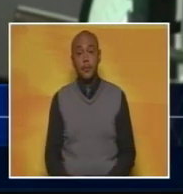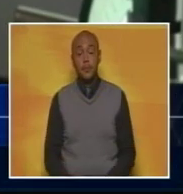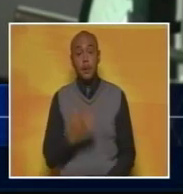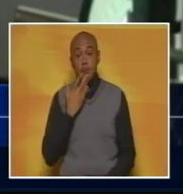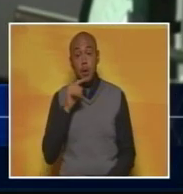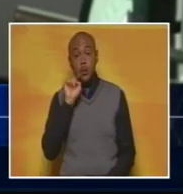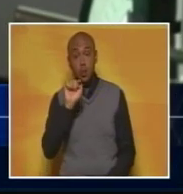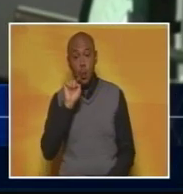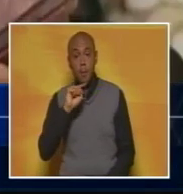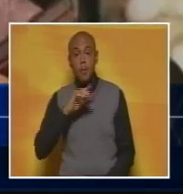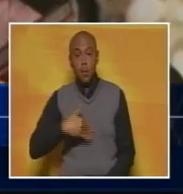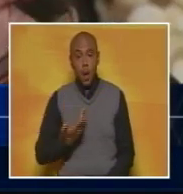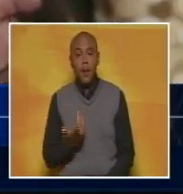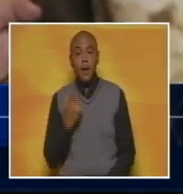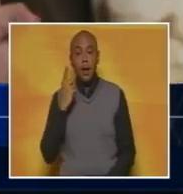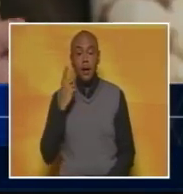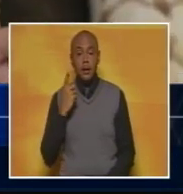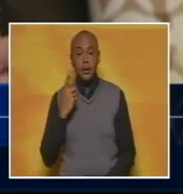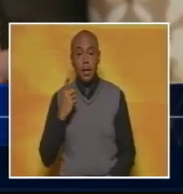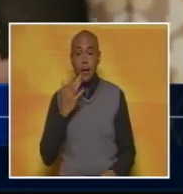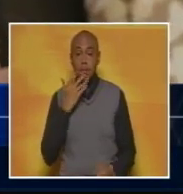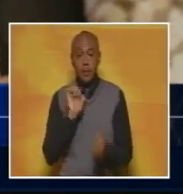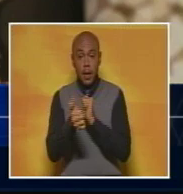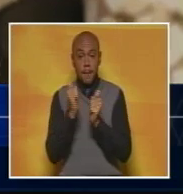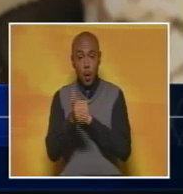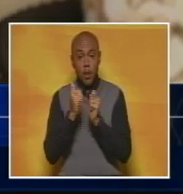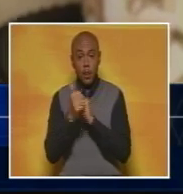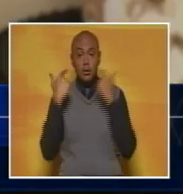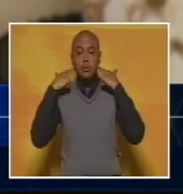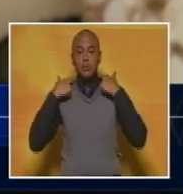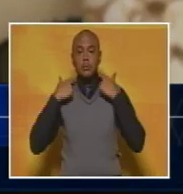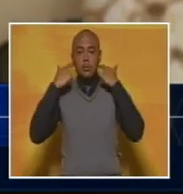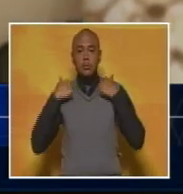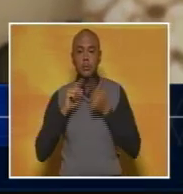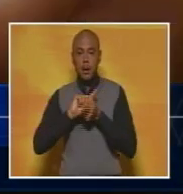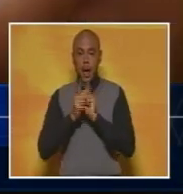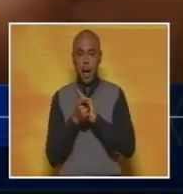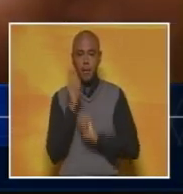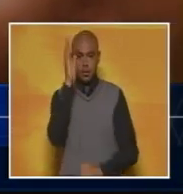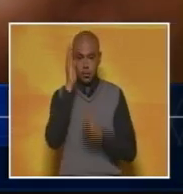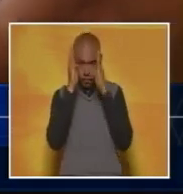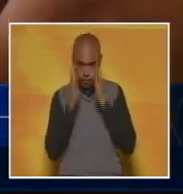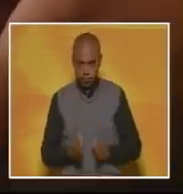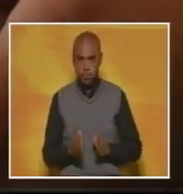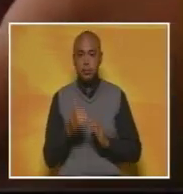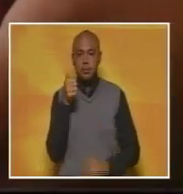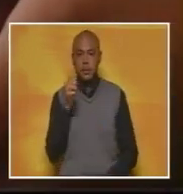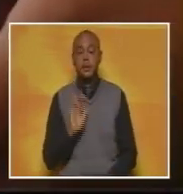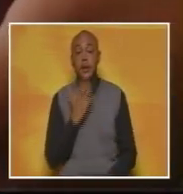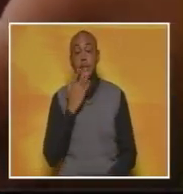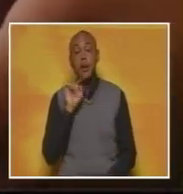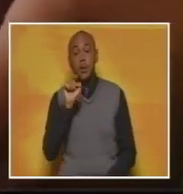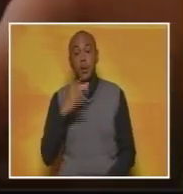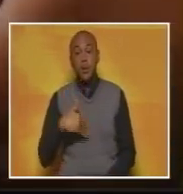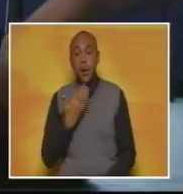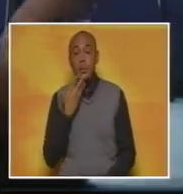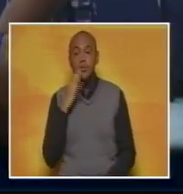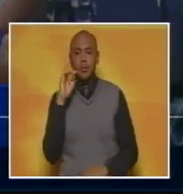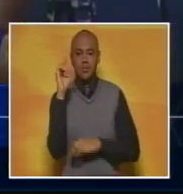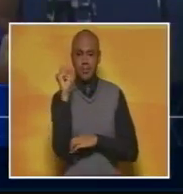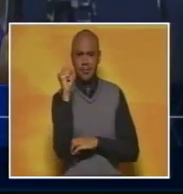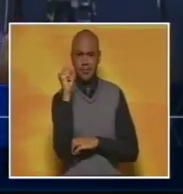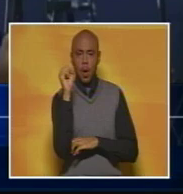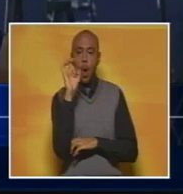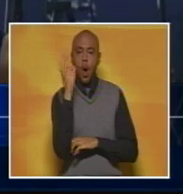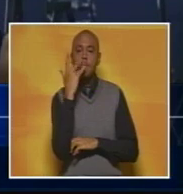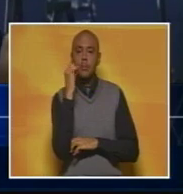fortalecer tu núcleo y hacer ejercicios correctivos postulares puede hacer por tu cuerpo. Meléndez dice que incluso estar un poco desalineado puede causar